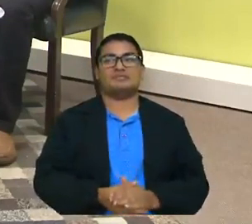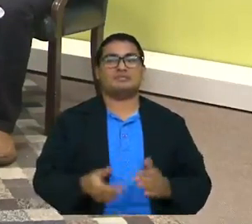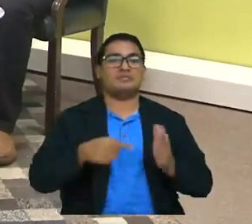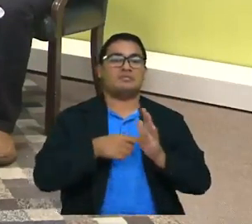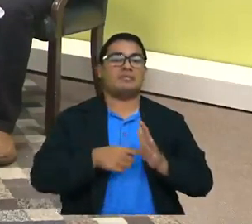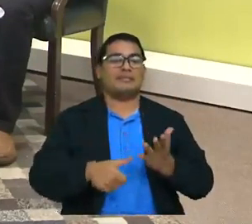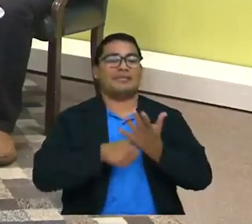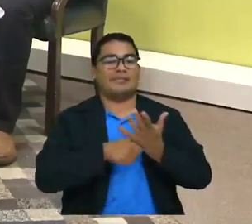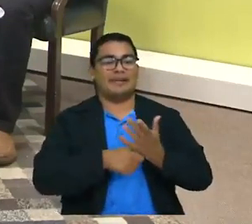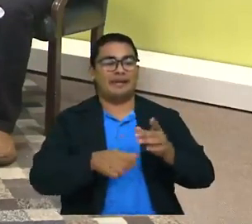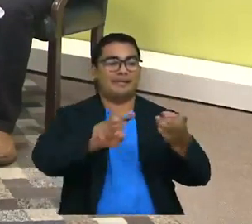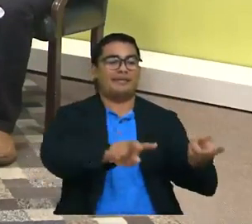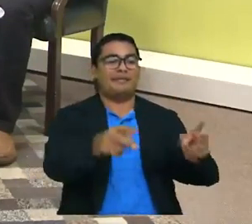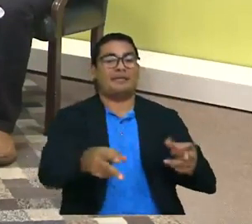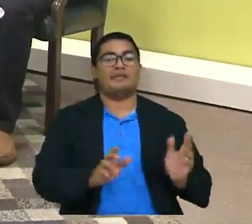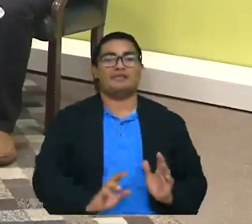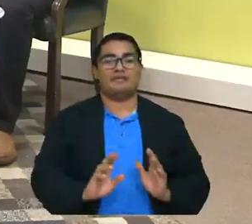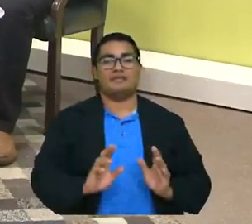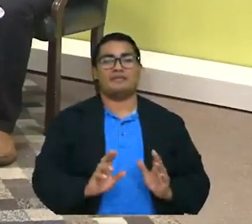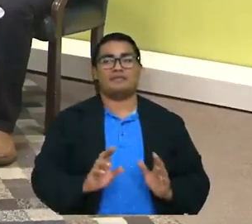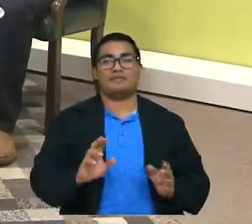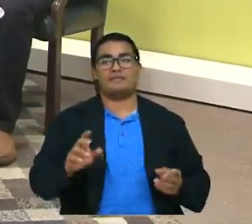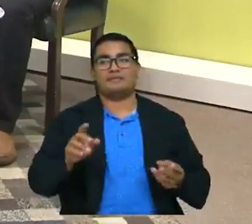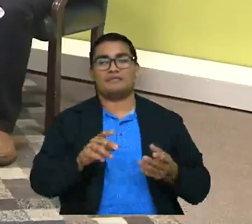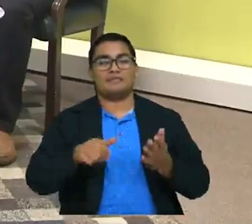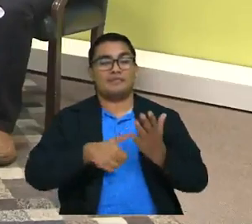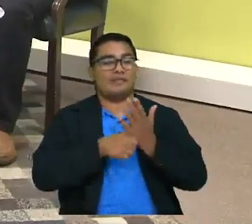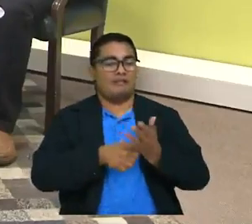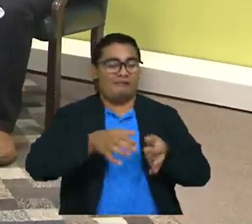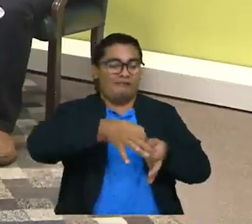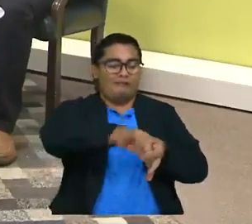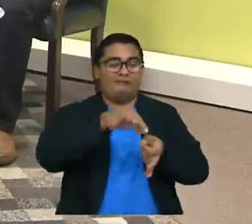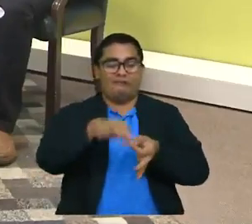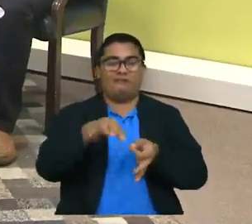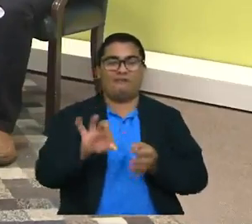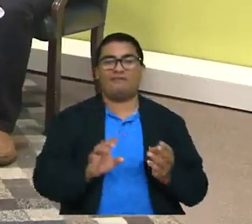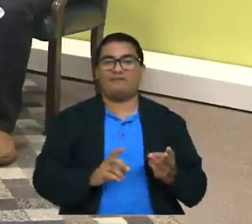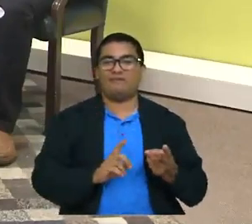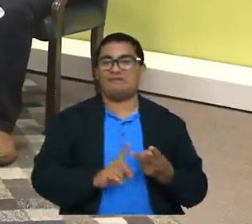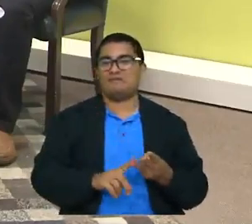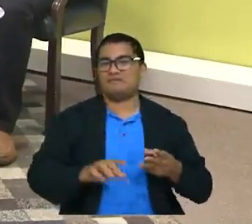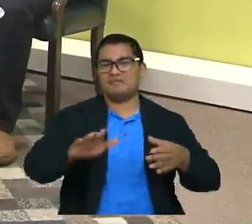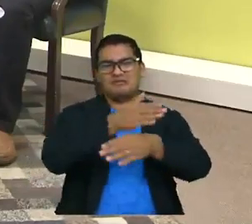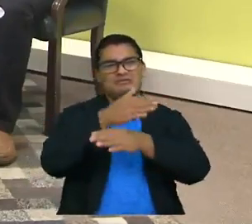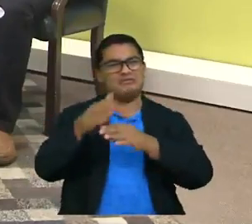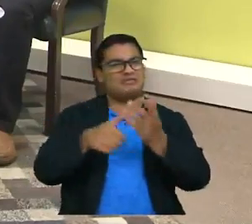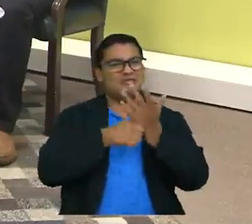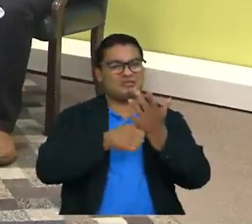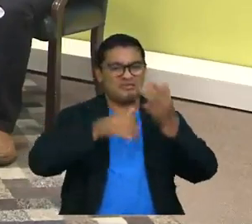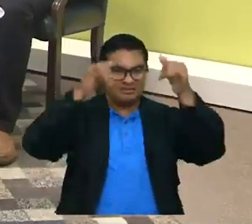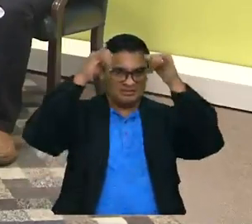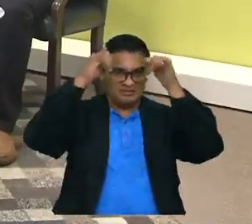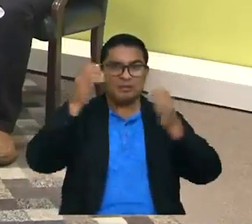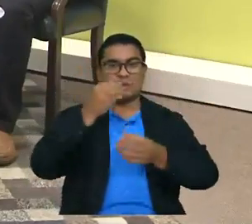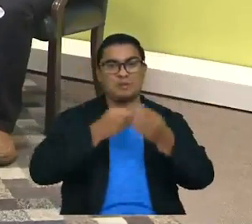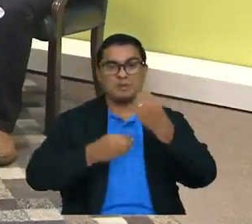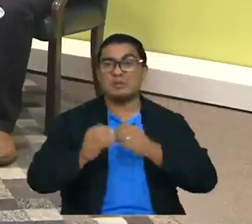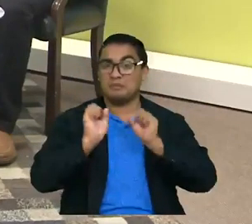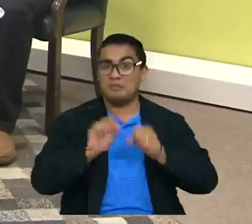asada, bistec, carne desmenuzada, salpicón, o sea, los tipos de variedades de carne que comemos